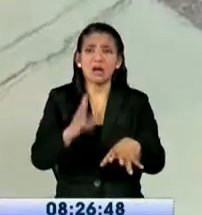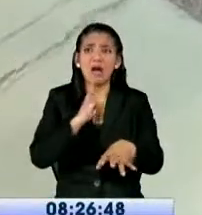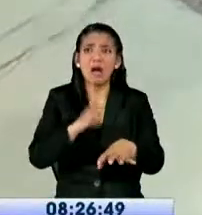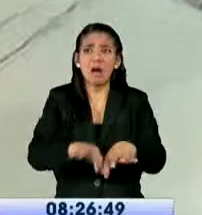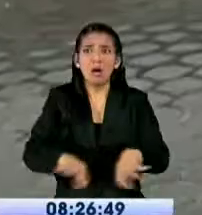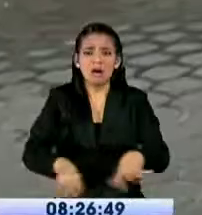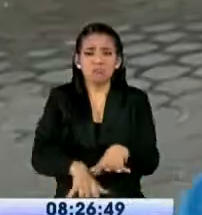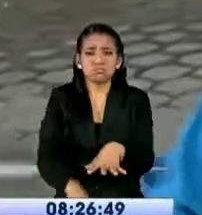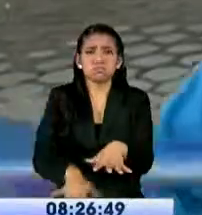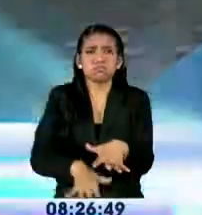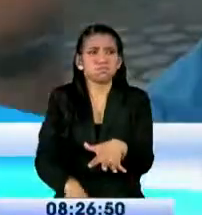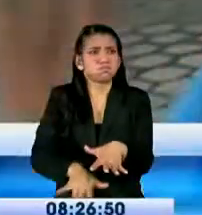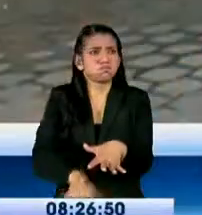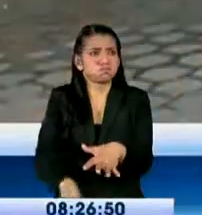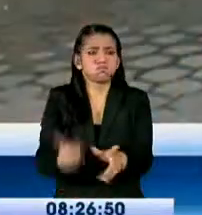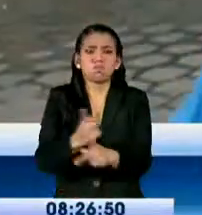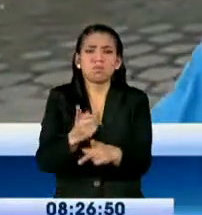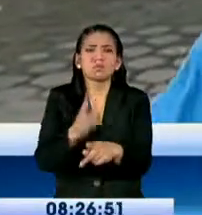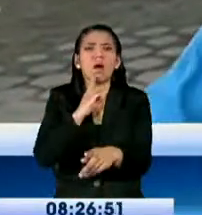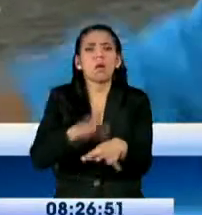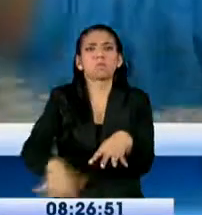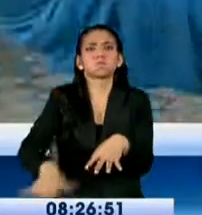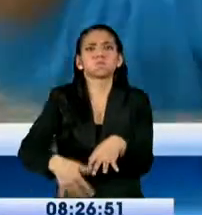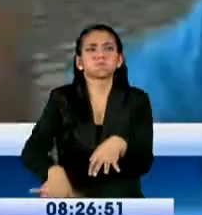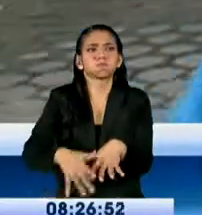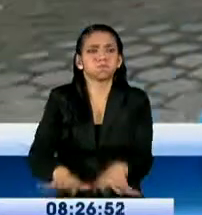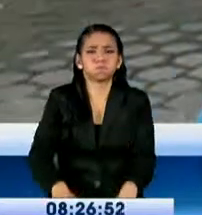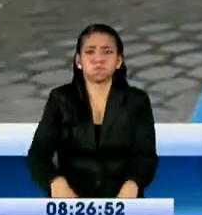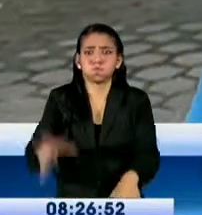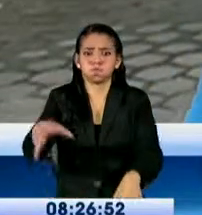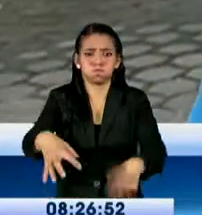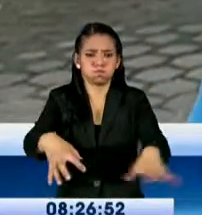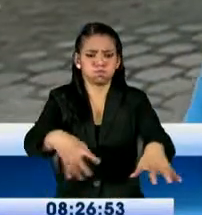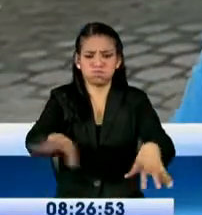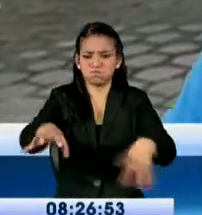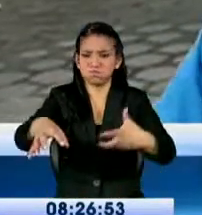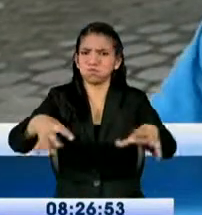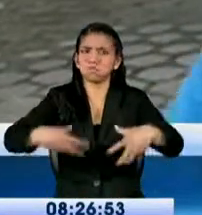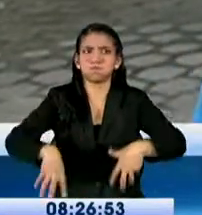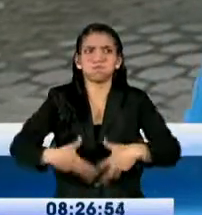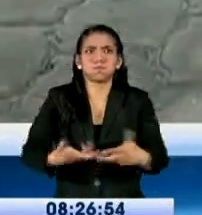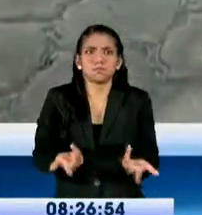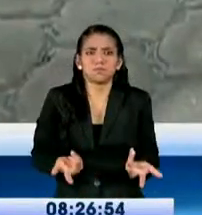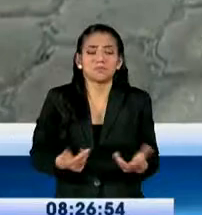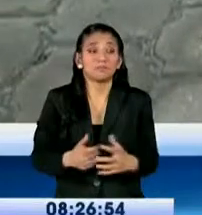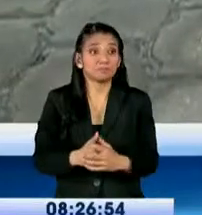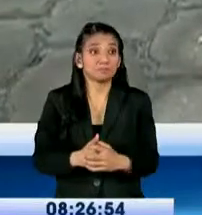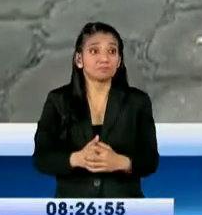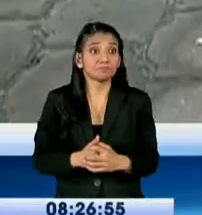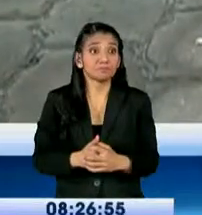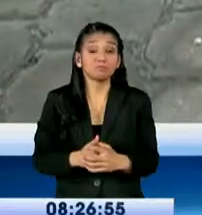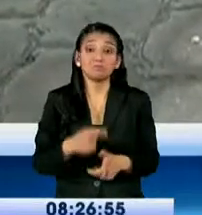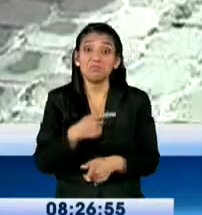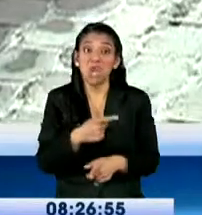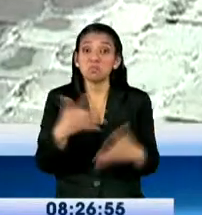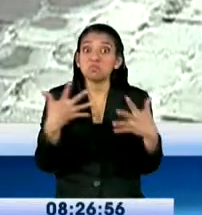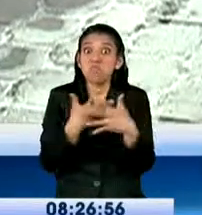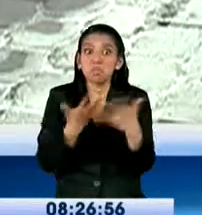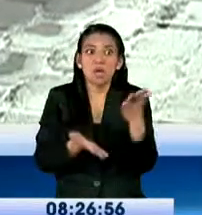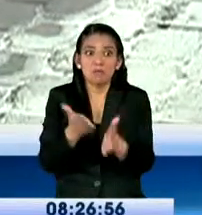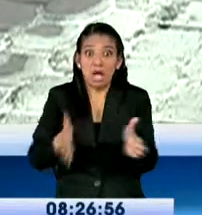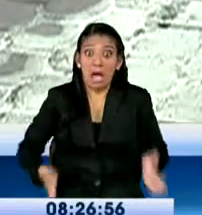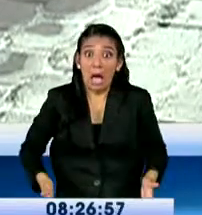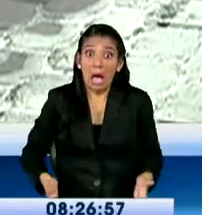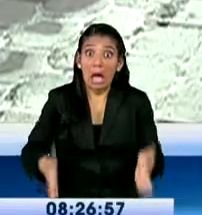del agua y entonces eso se va a la fuga y se ha de alzar todo el adoquinado. Ellos temían que en algún momento la calle llegue